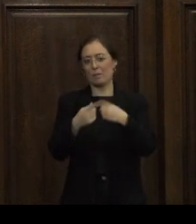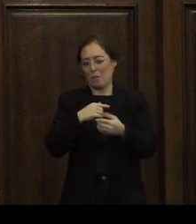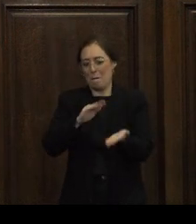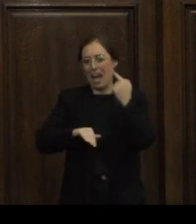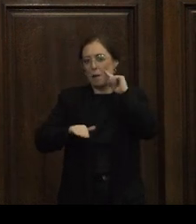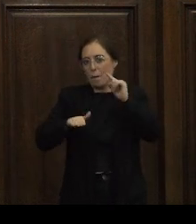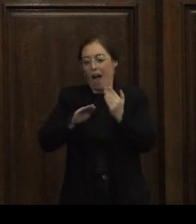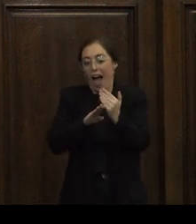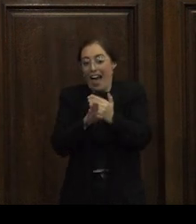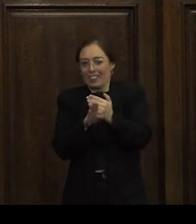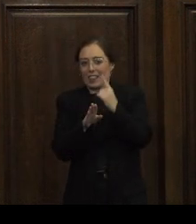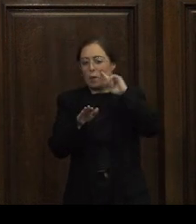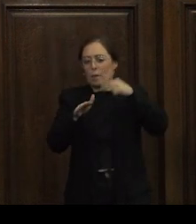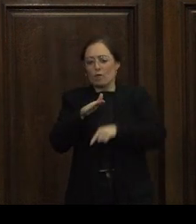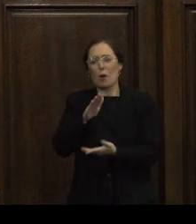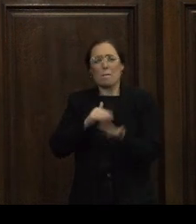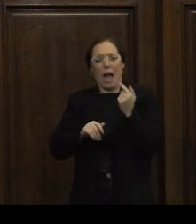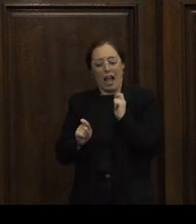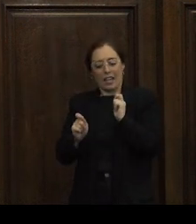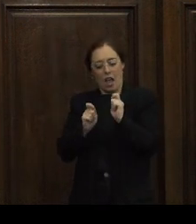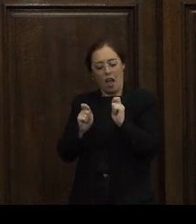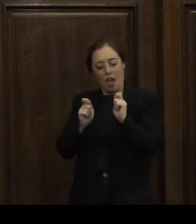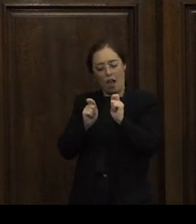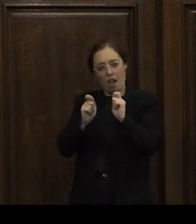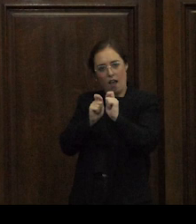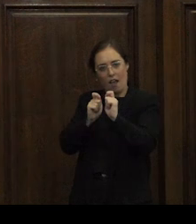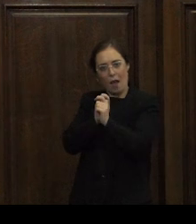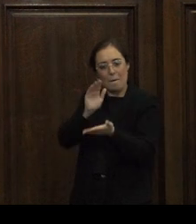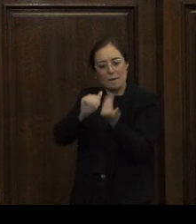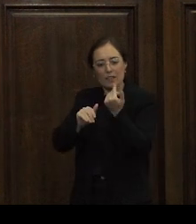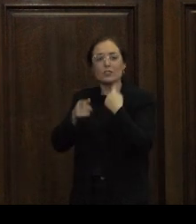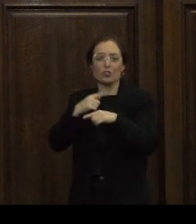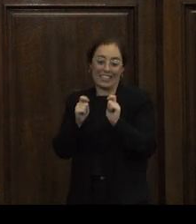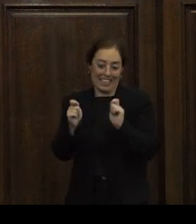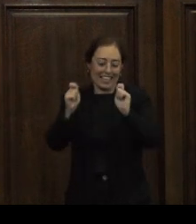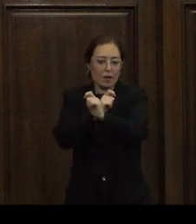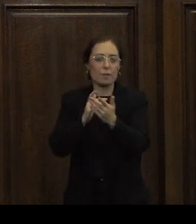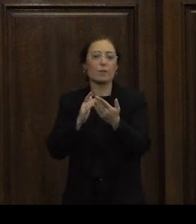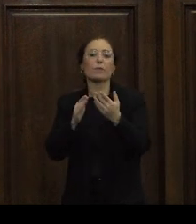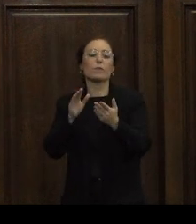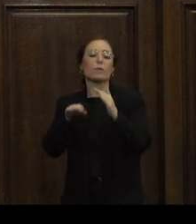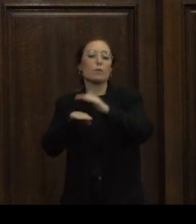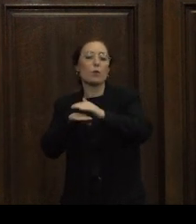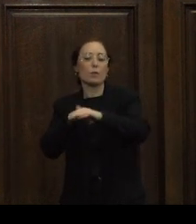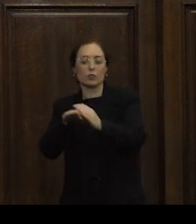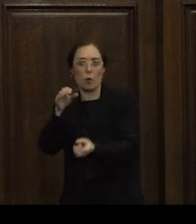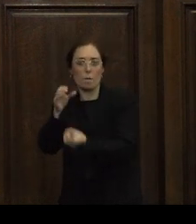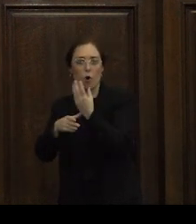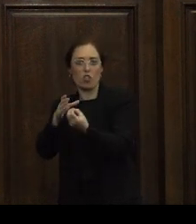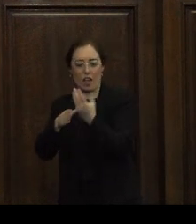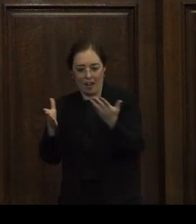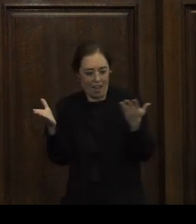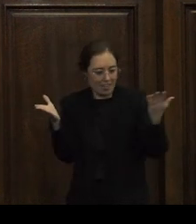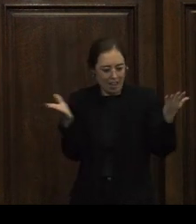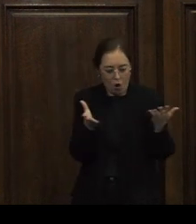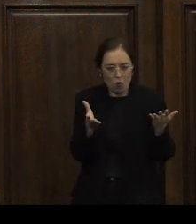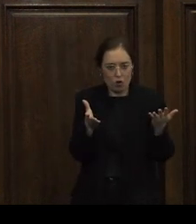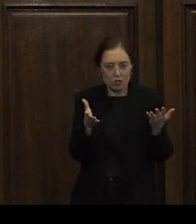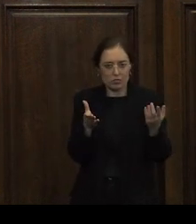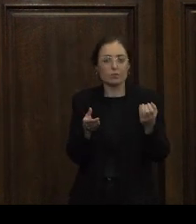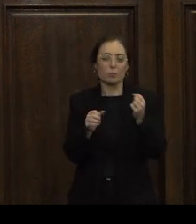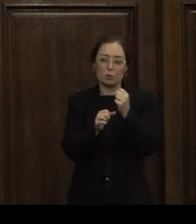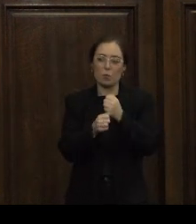más profunda y contundente, un verdadero cambio de época, de la era moderna a la contemporánea, como ilustran